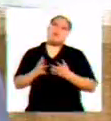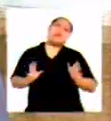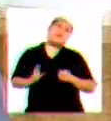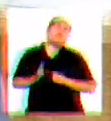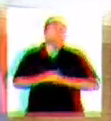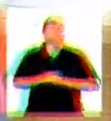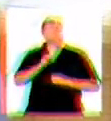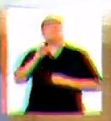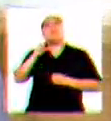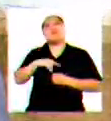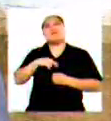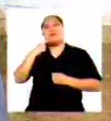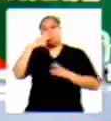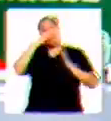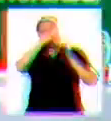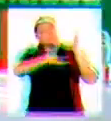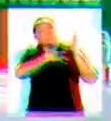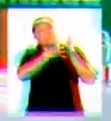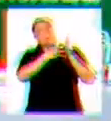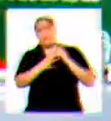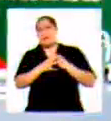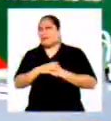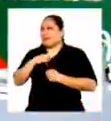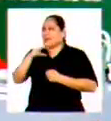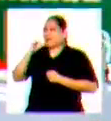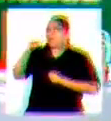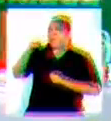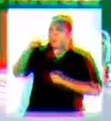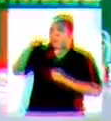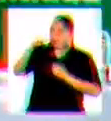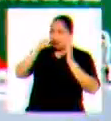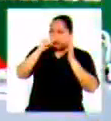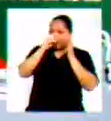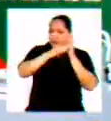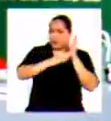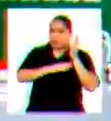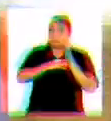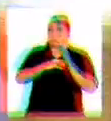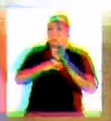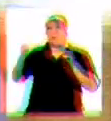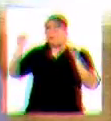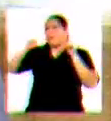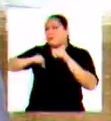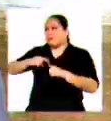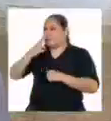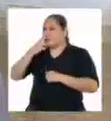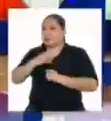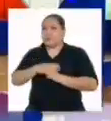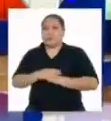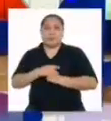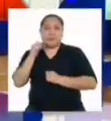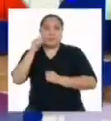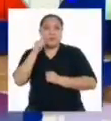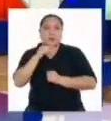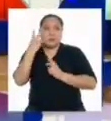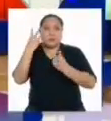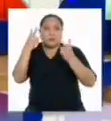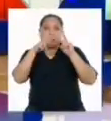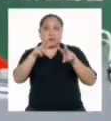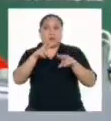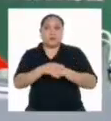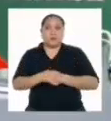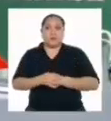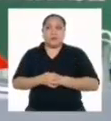No sé, Yaremis, tengo que revisar mi agenda. ¿Agenda? Ya estás peor que tocino. Yaremis, ya estás al